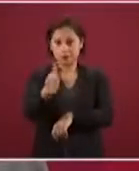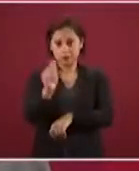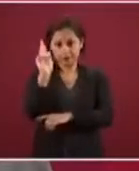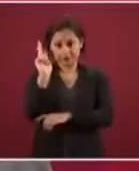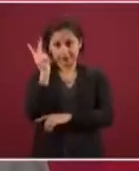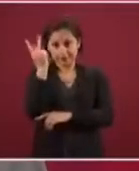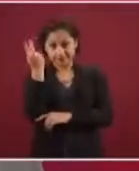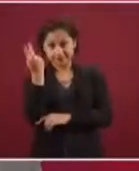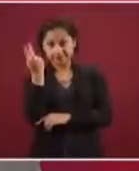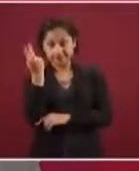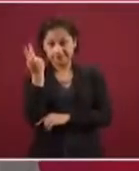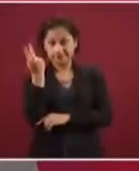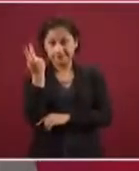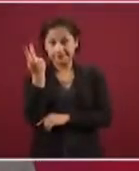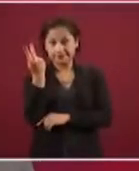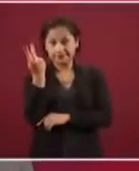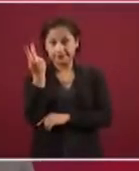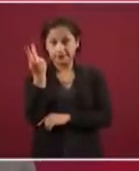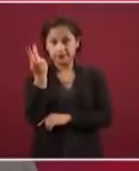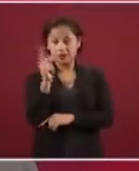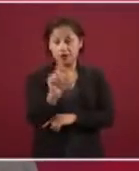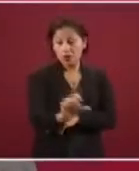y todos los gobernadores